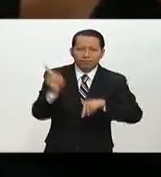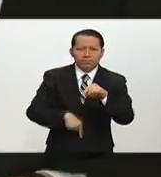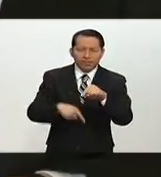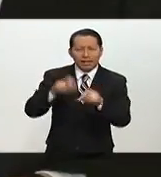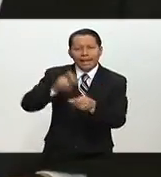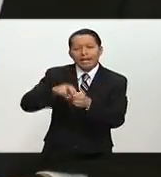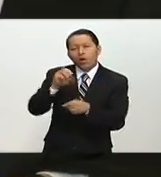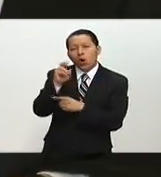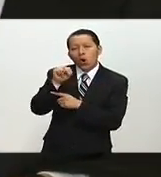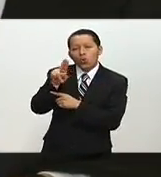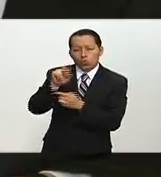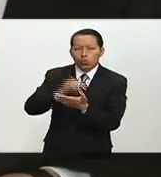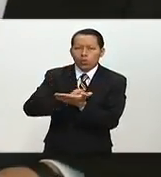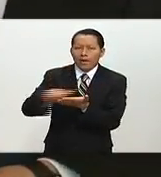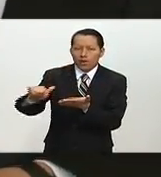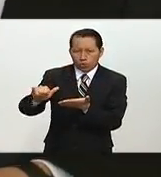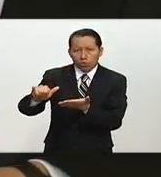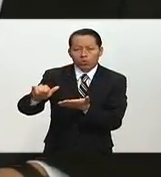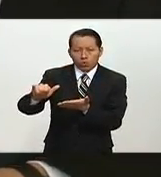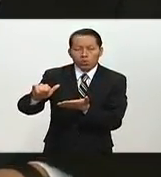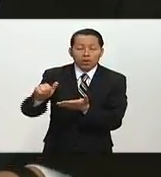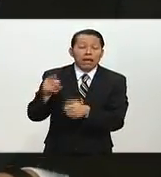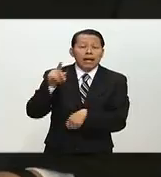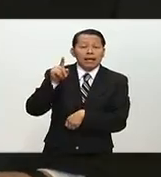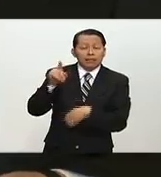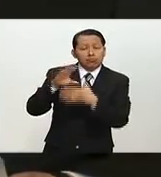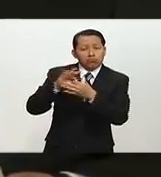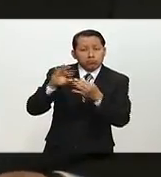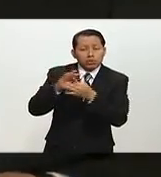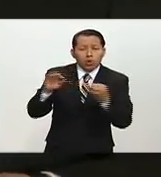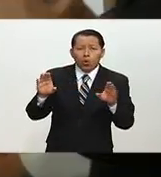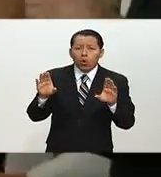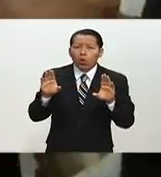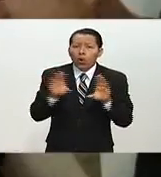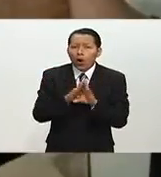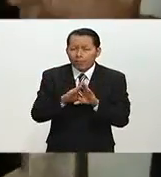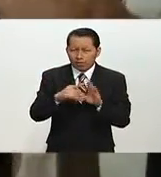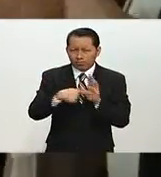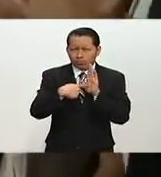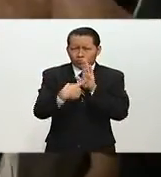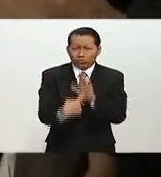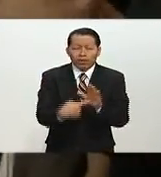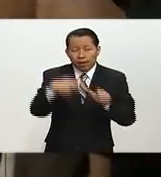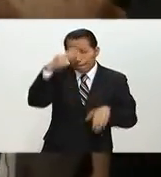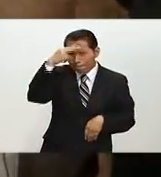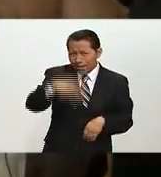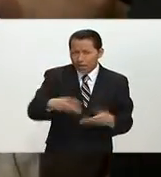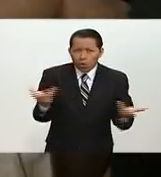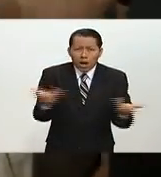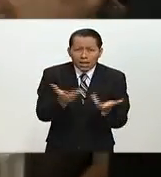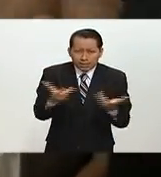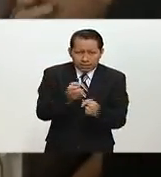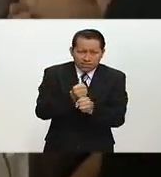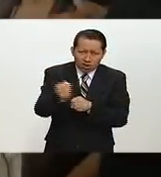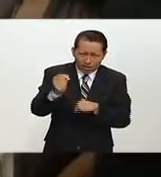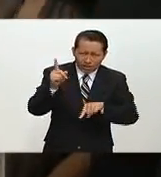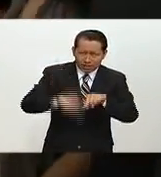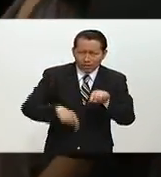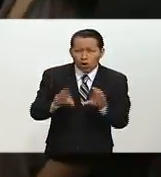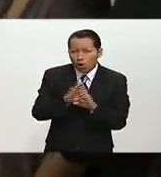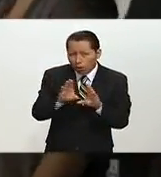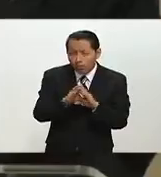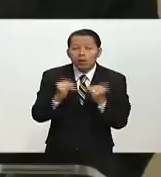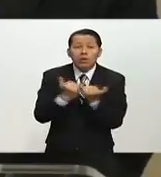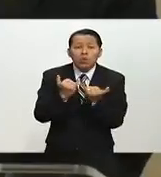ONU, allá en Nueva York. Ahí destacó las acciones que ha puesto en marcha nuestro país para combatir la violencia, cerrar las brechas